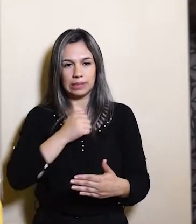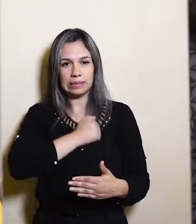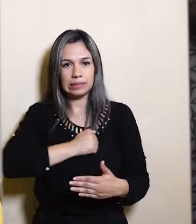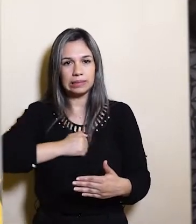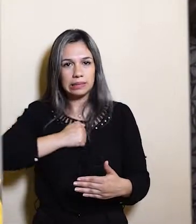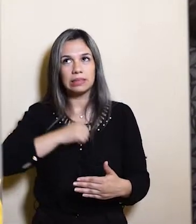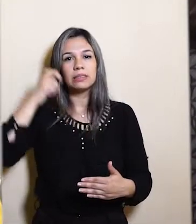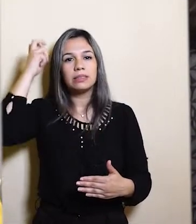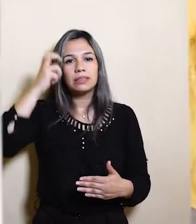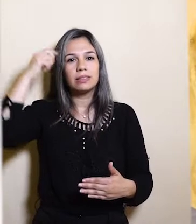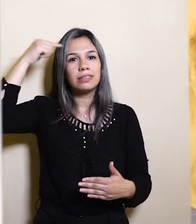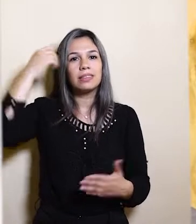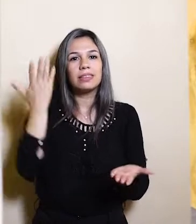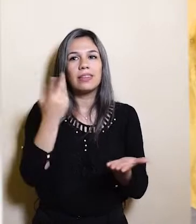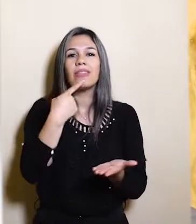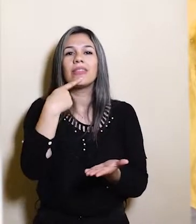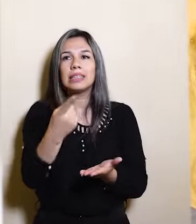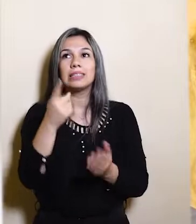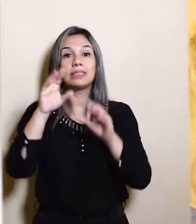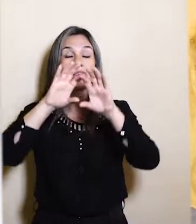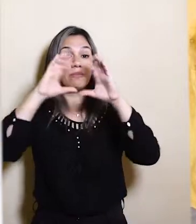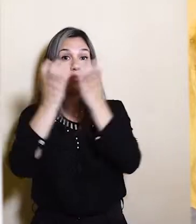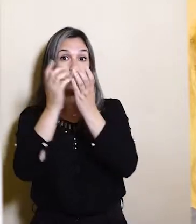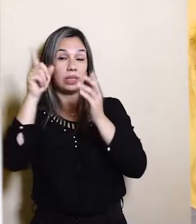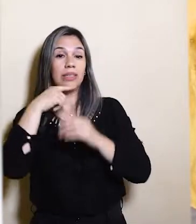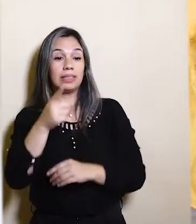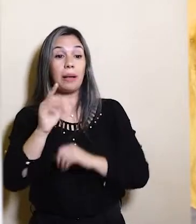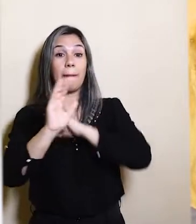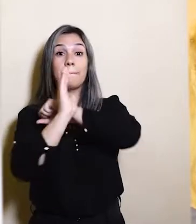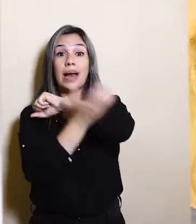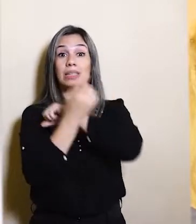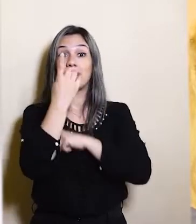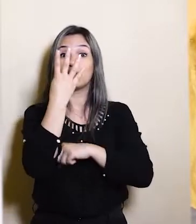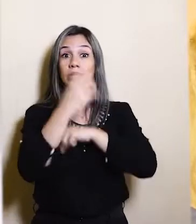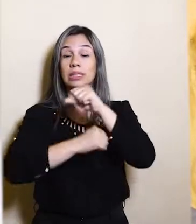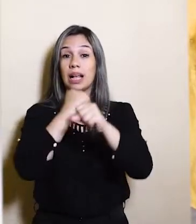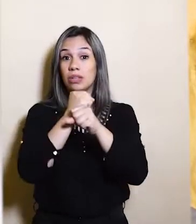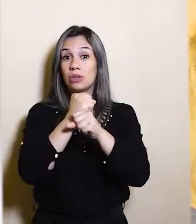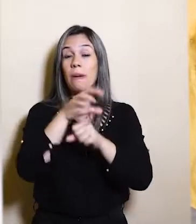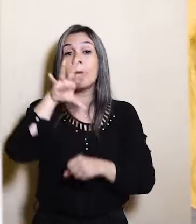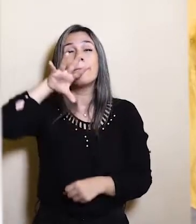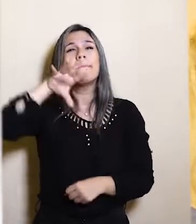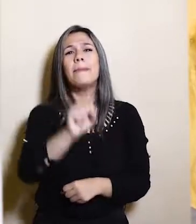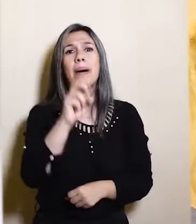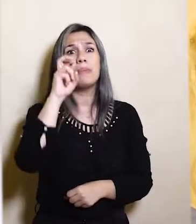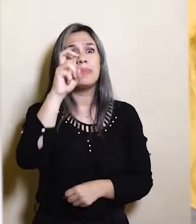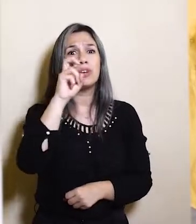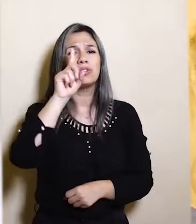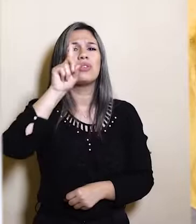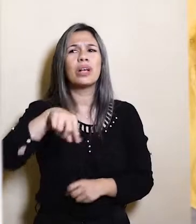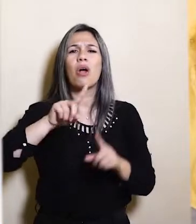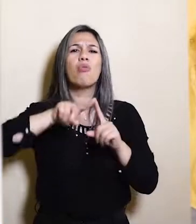Mundial de la Salud establece que el embarazo en niñas menores de 14 años es 4 veces más riesgoso que cualquier otro embarazo.